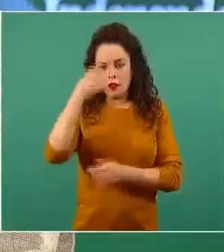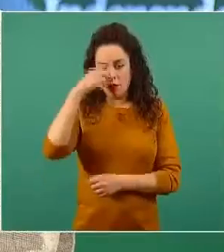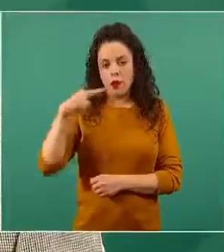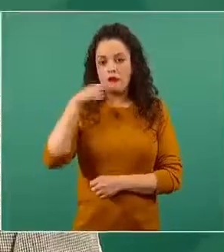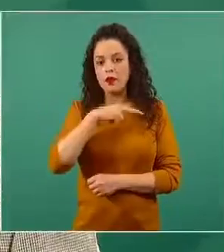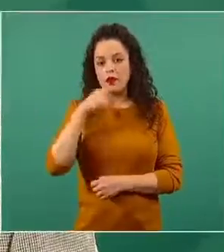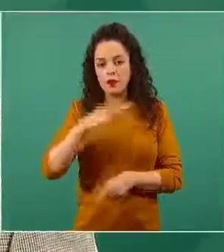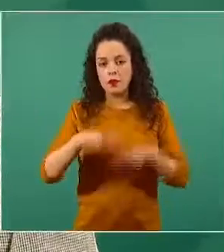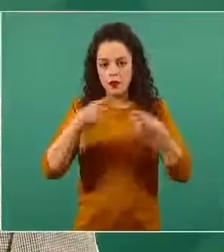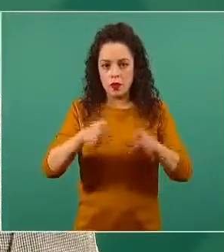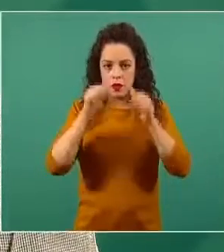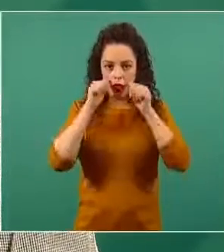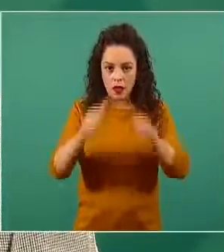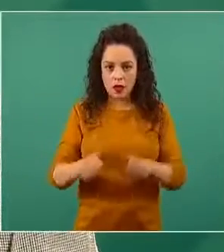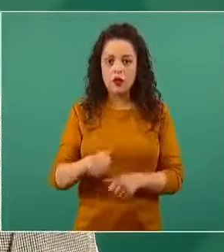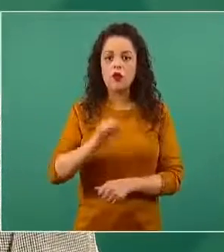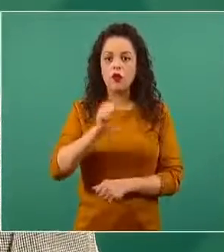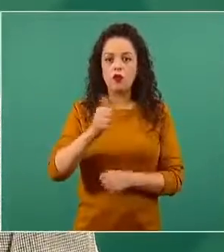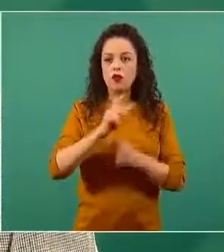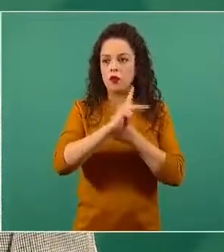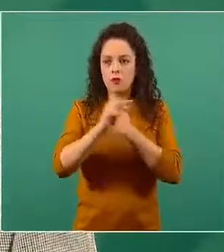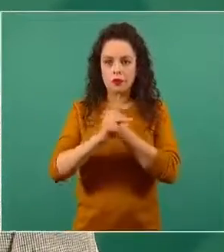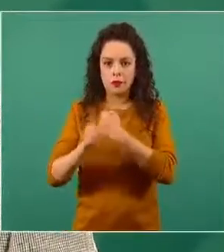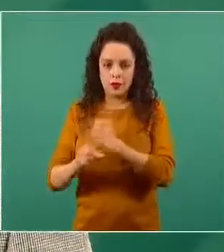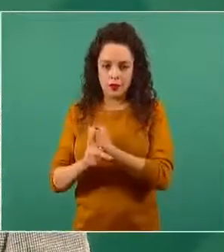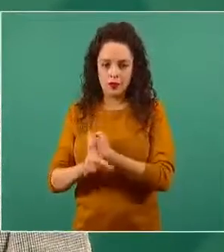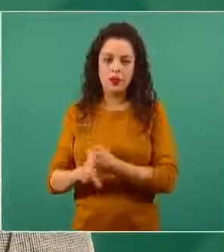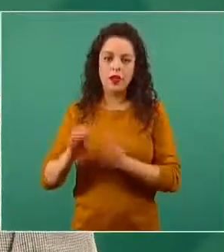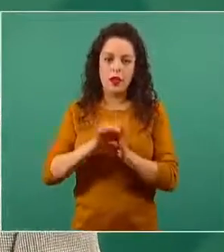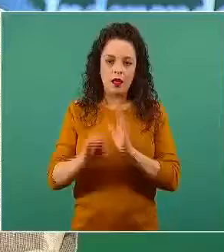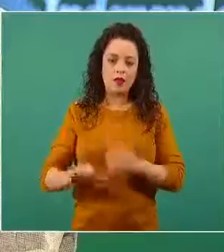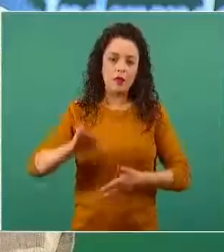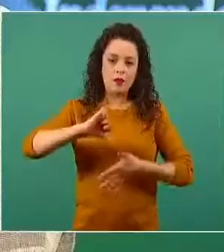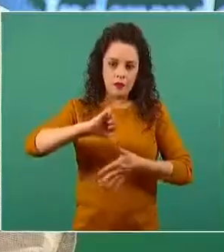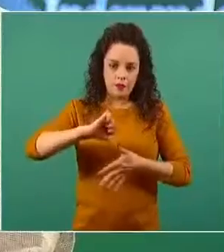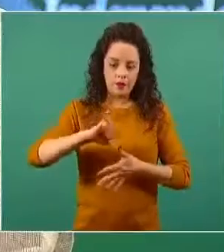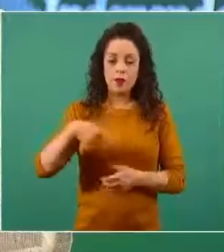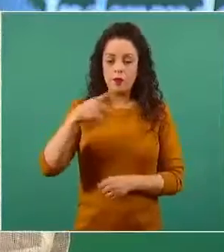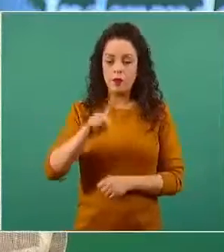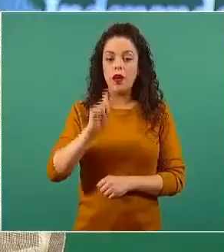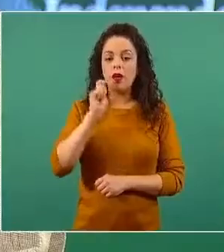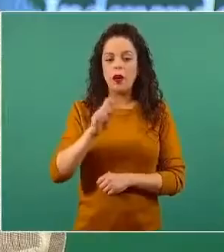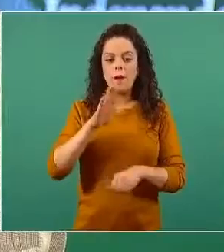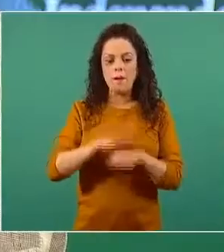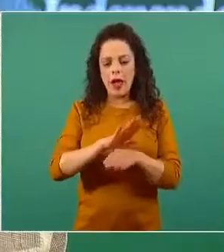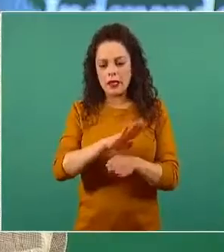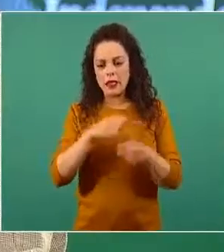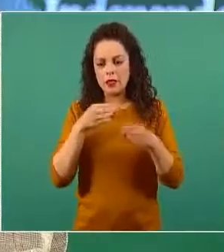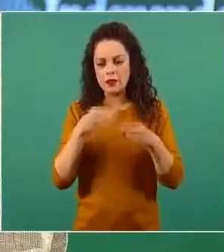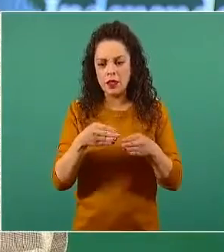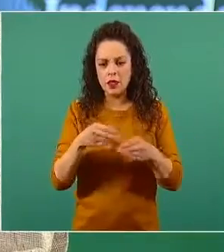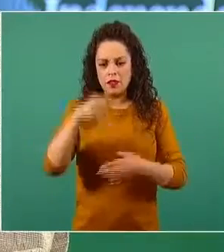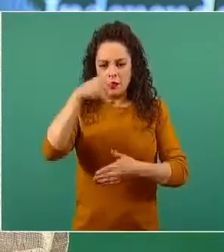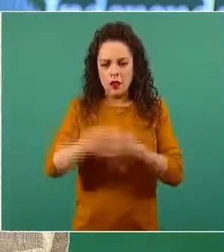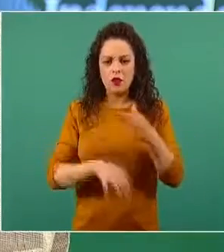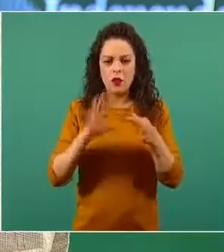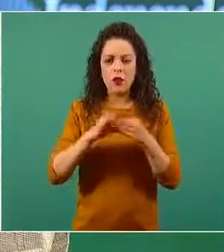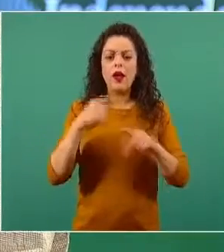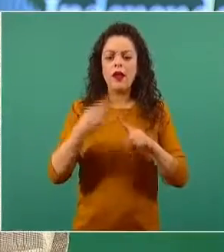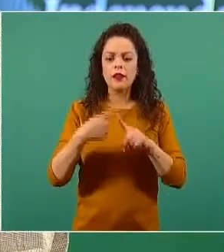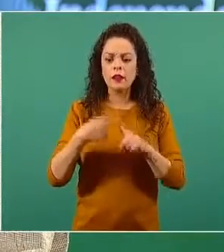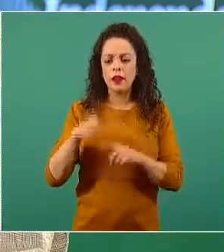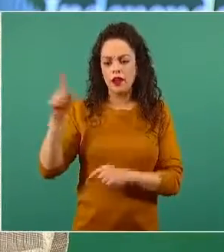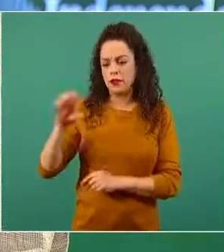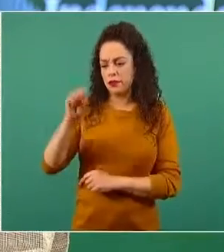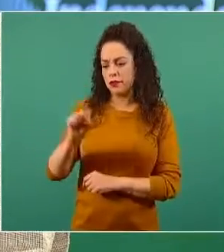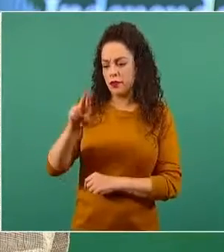especial con vacunas, en las naciones del continente. Los detalles específicos estarán a cargo, desde luego, de la Cancillería, de